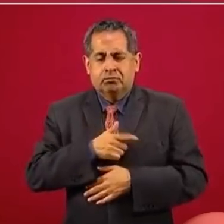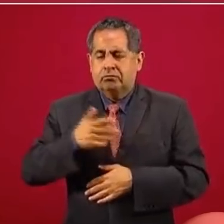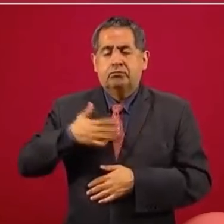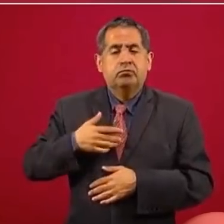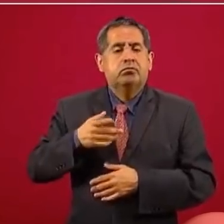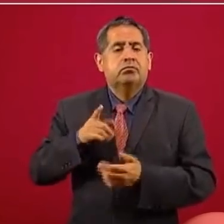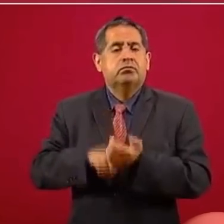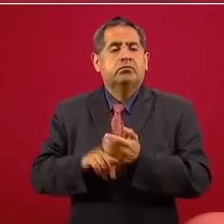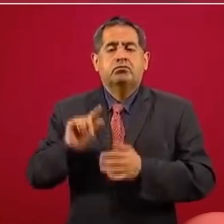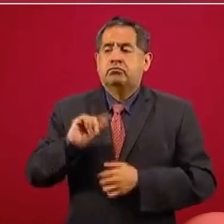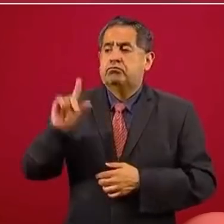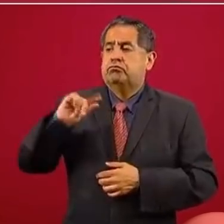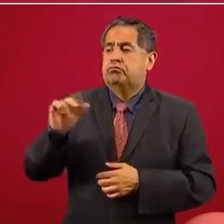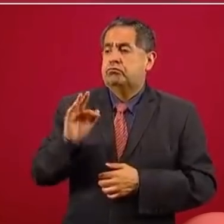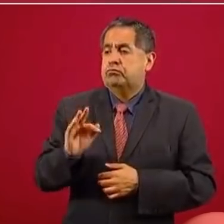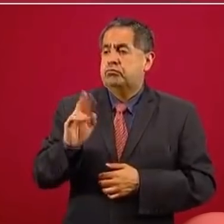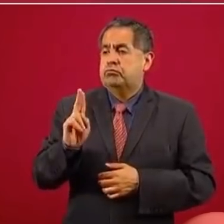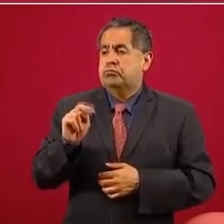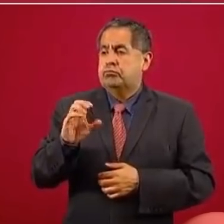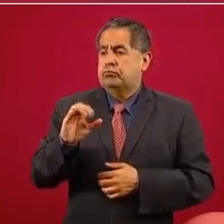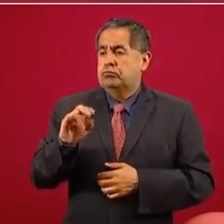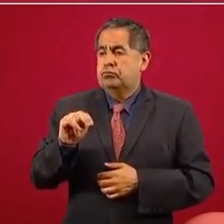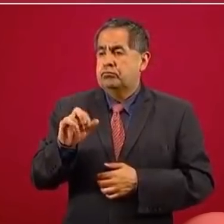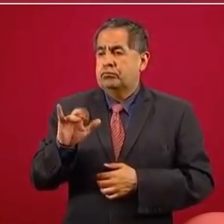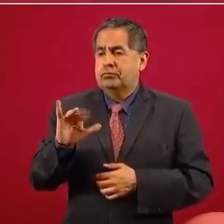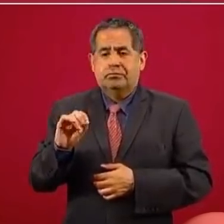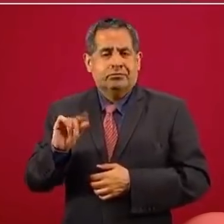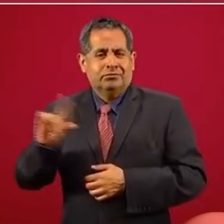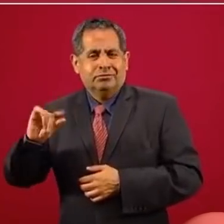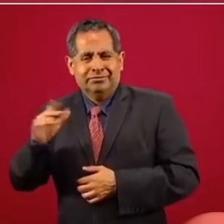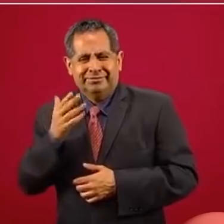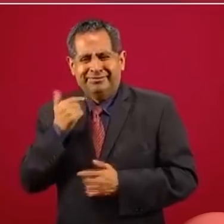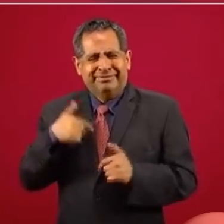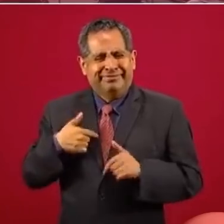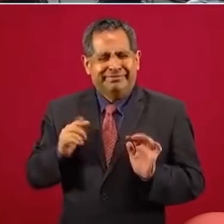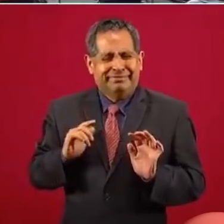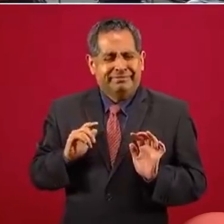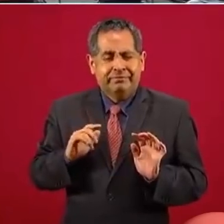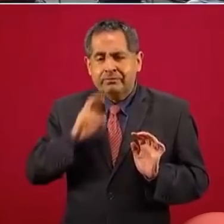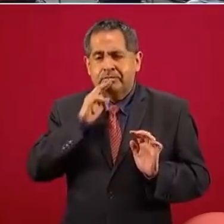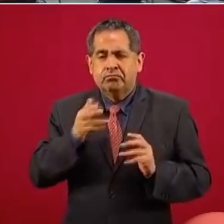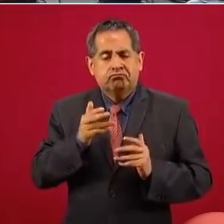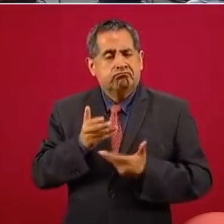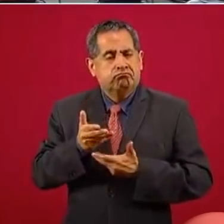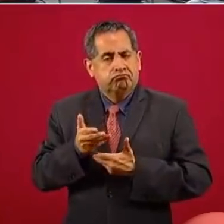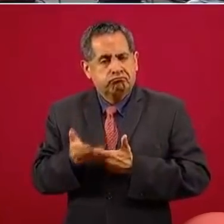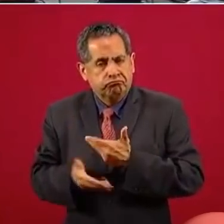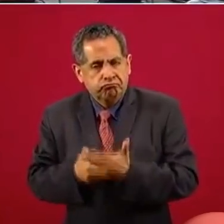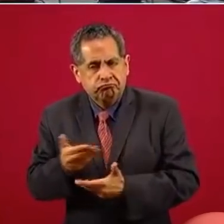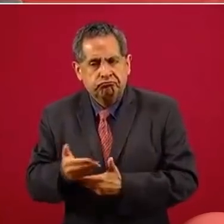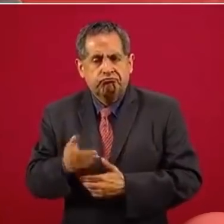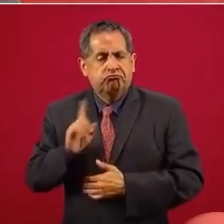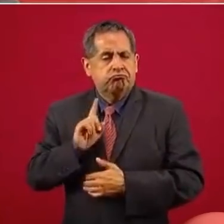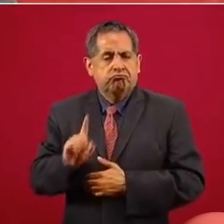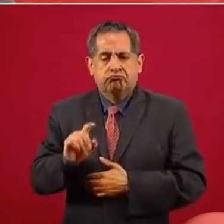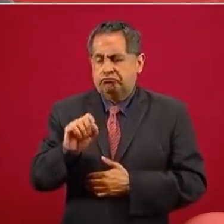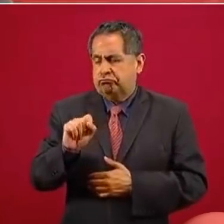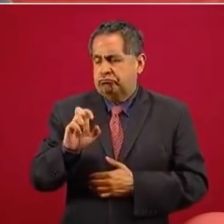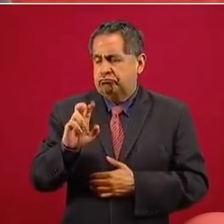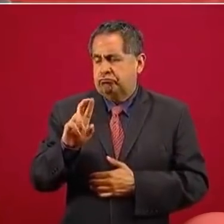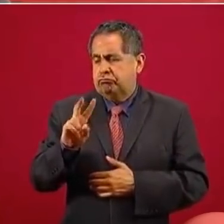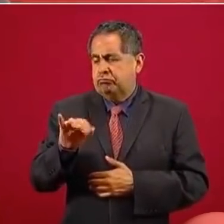funcionario, me interesa más, me gusta más la palabra servidor público.